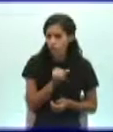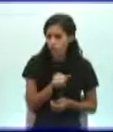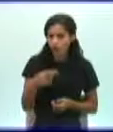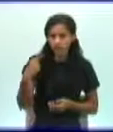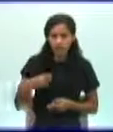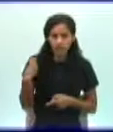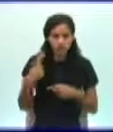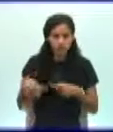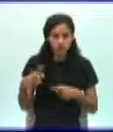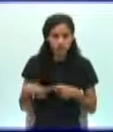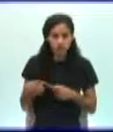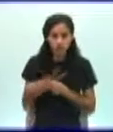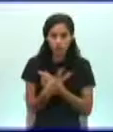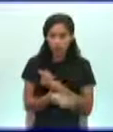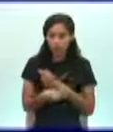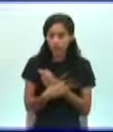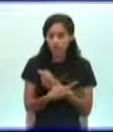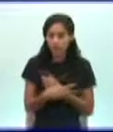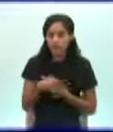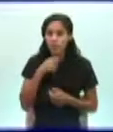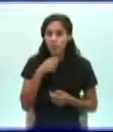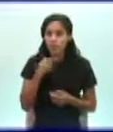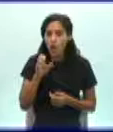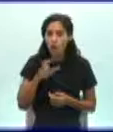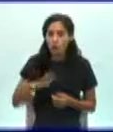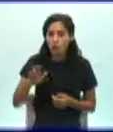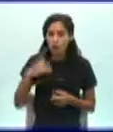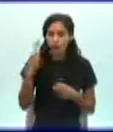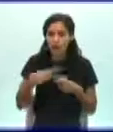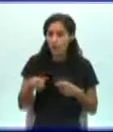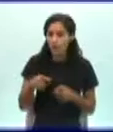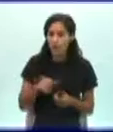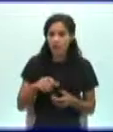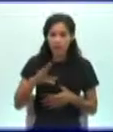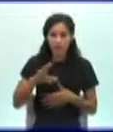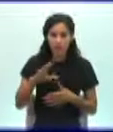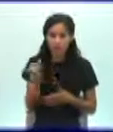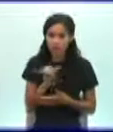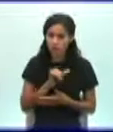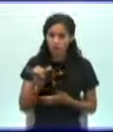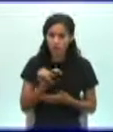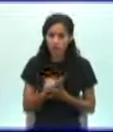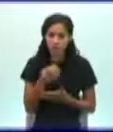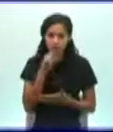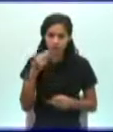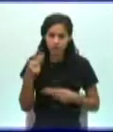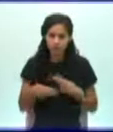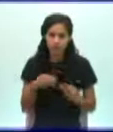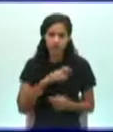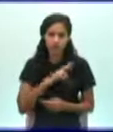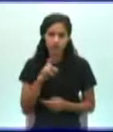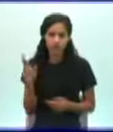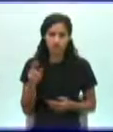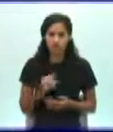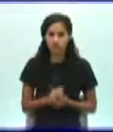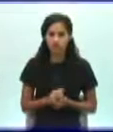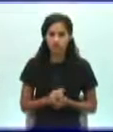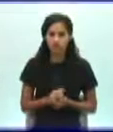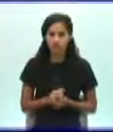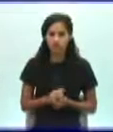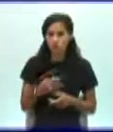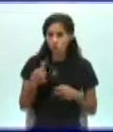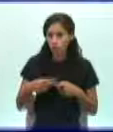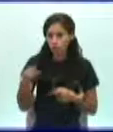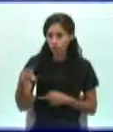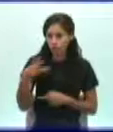resto de las naciones europeas y americanas a constituirse como una república soberana. José de la